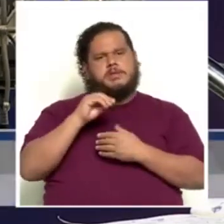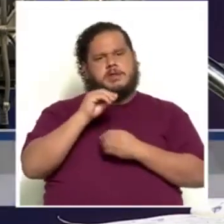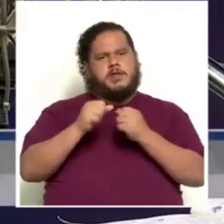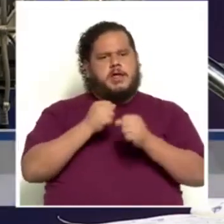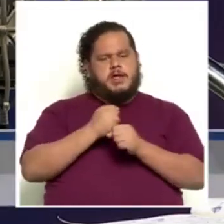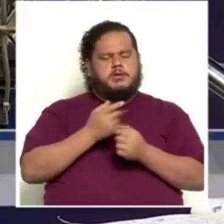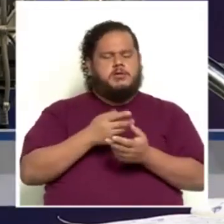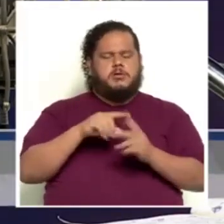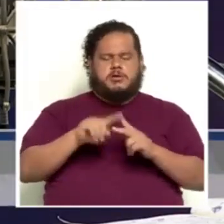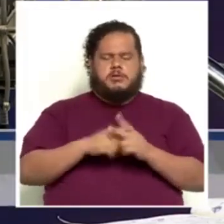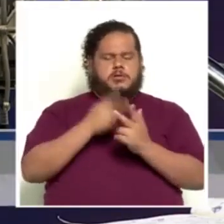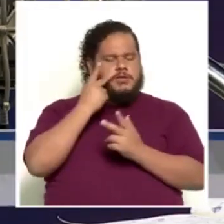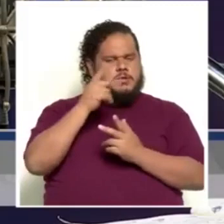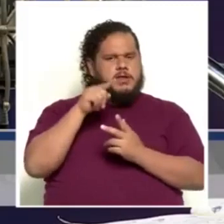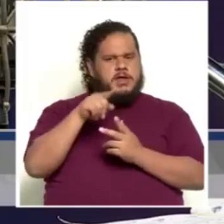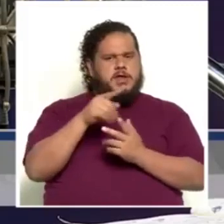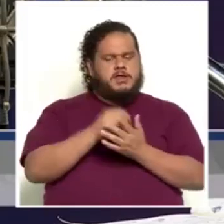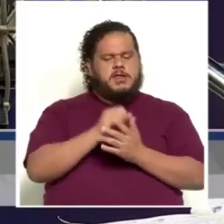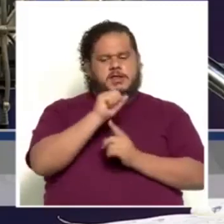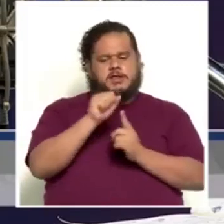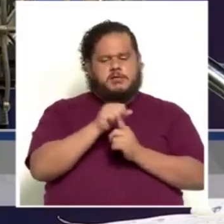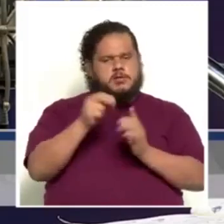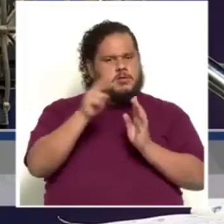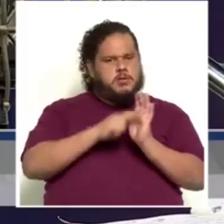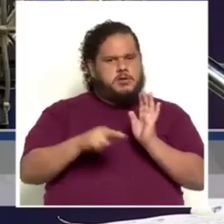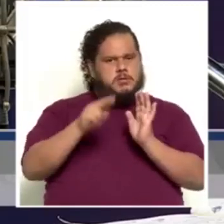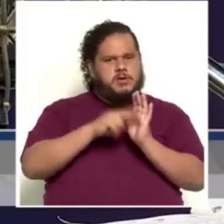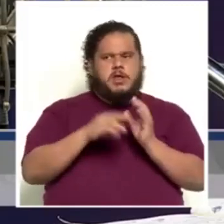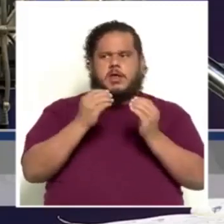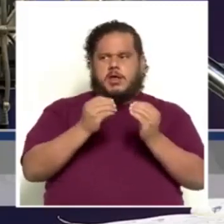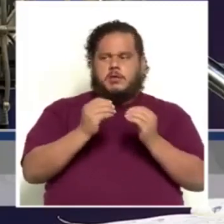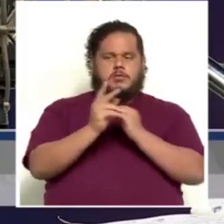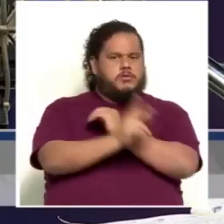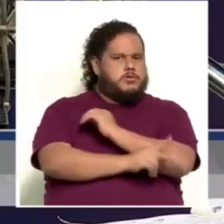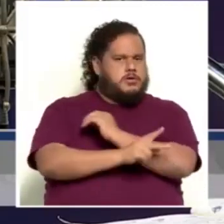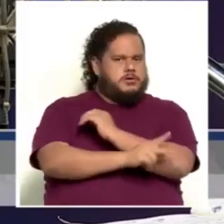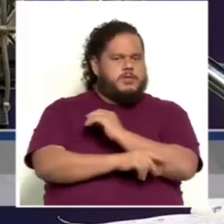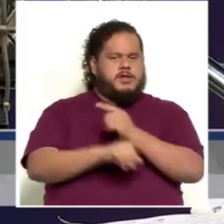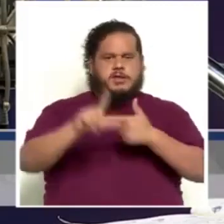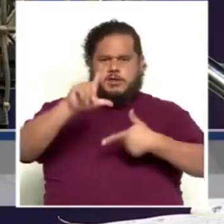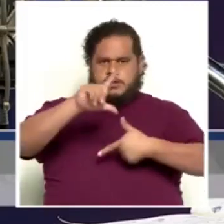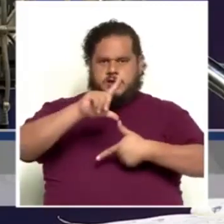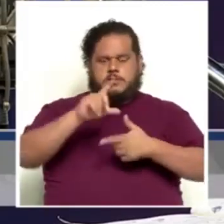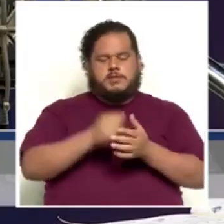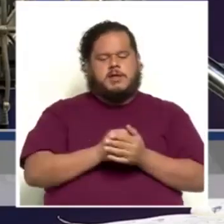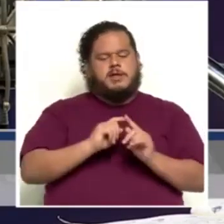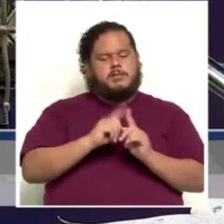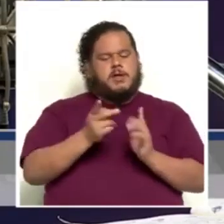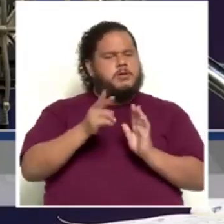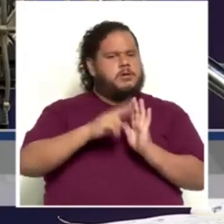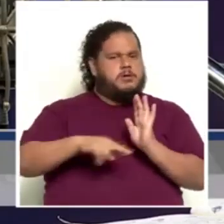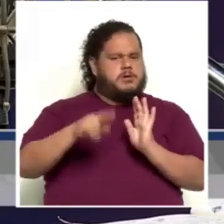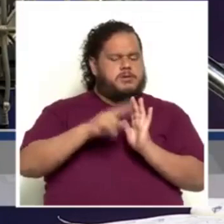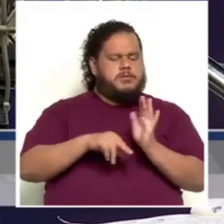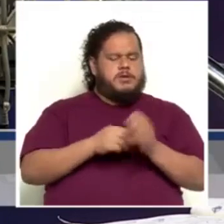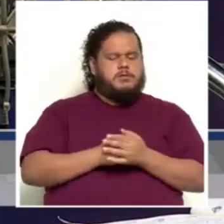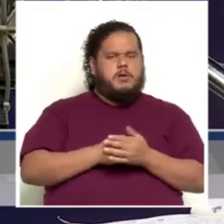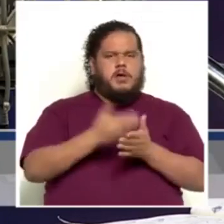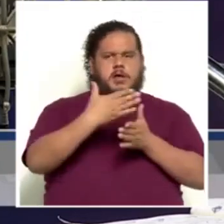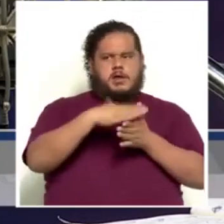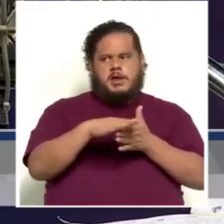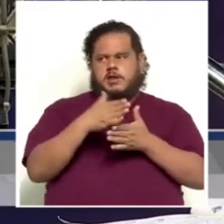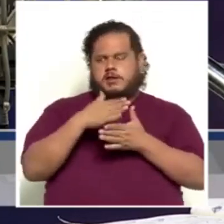ver sistemáticamente este fenómeno repetirse en muchos de nuestros países. Pero, repito, las